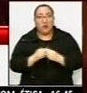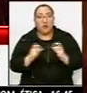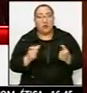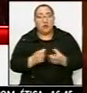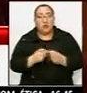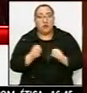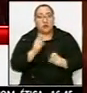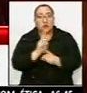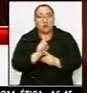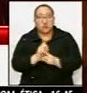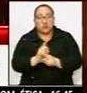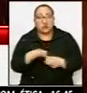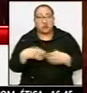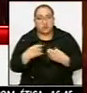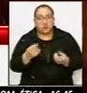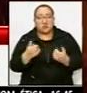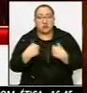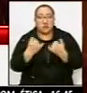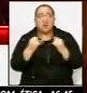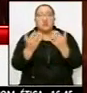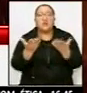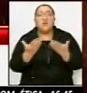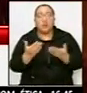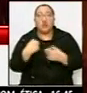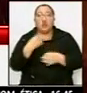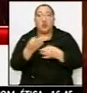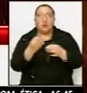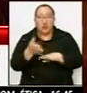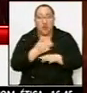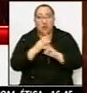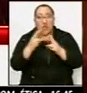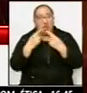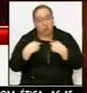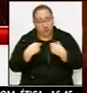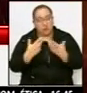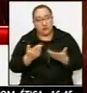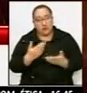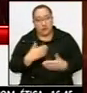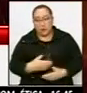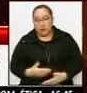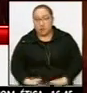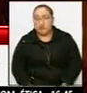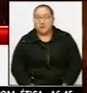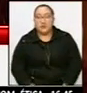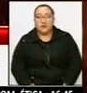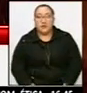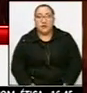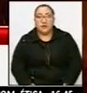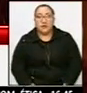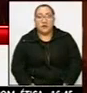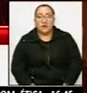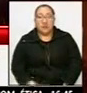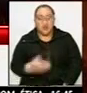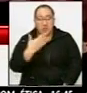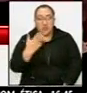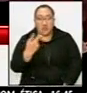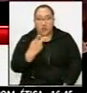o personalmente para poder contar con las orientaciones suyas y las respuestas fundamentalmente. Gracias, señor presidente, gracias, señor